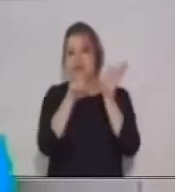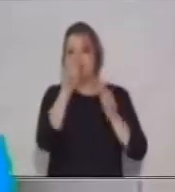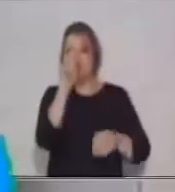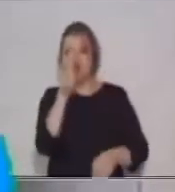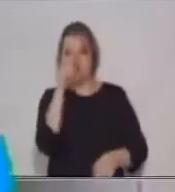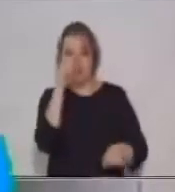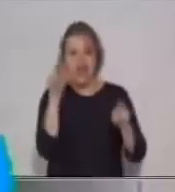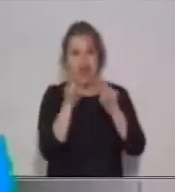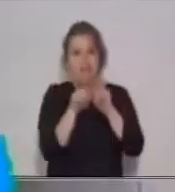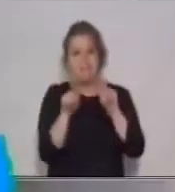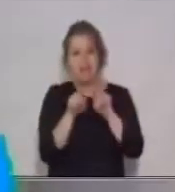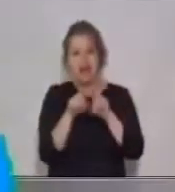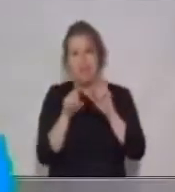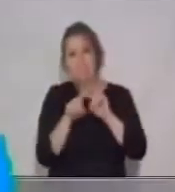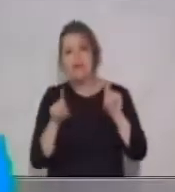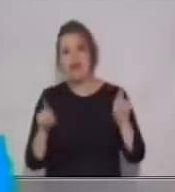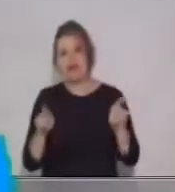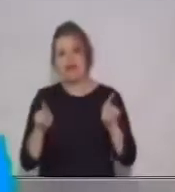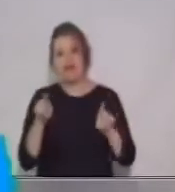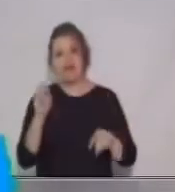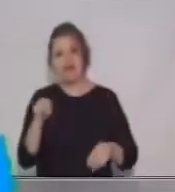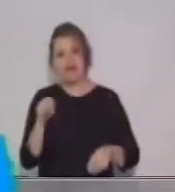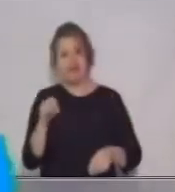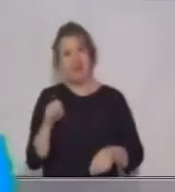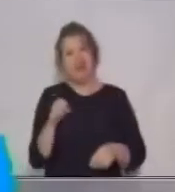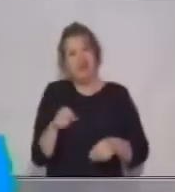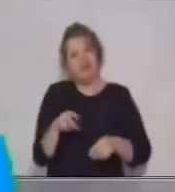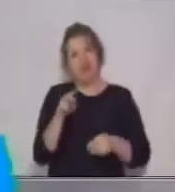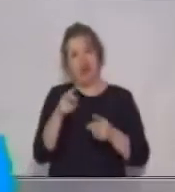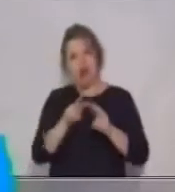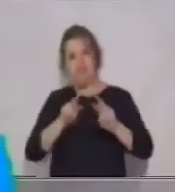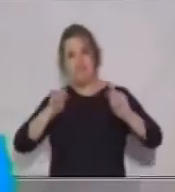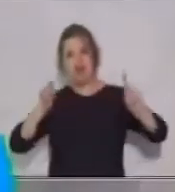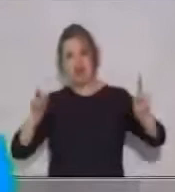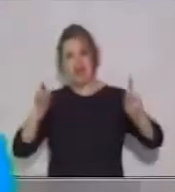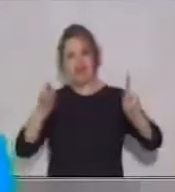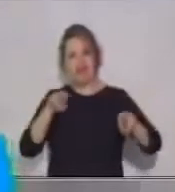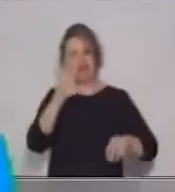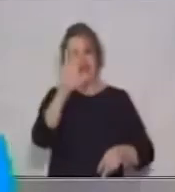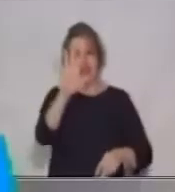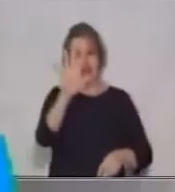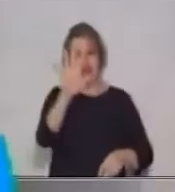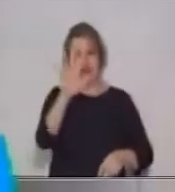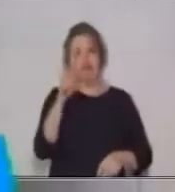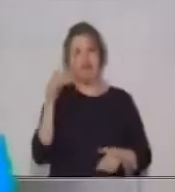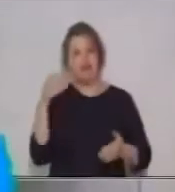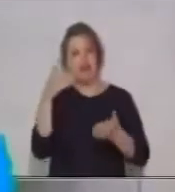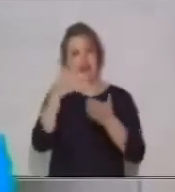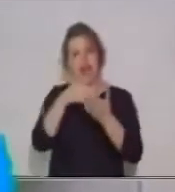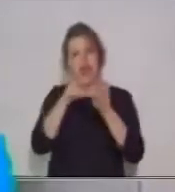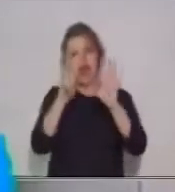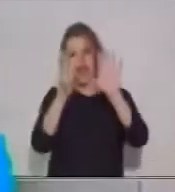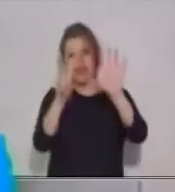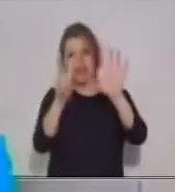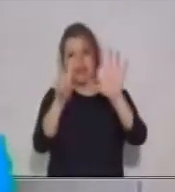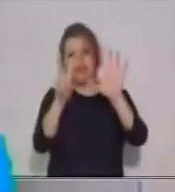también, pero si estábamos en 5 en el vértice más 2, vamos a llegar a 7.